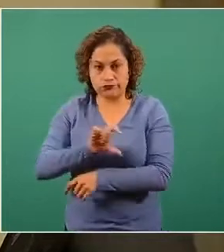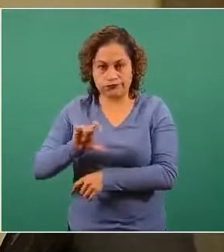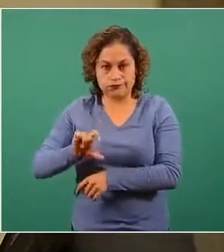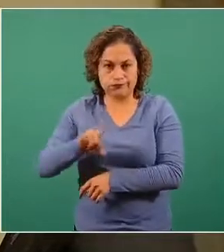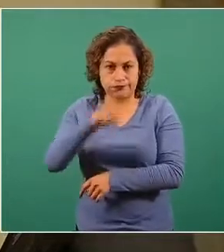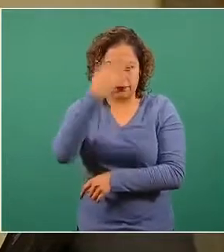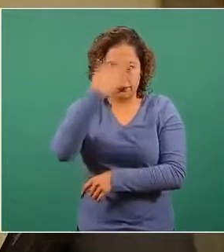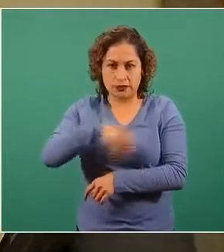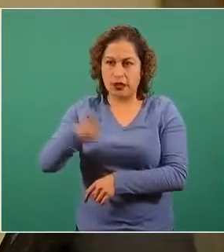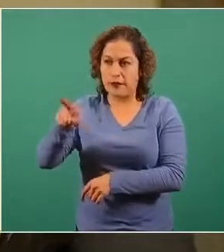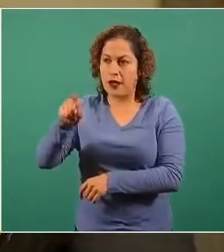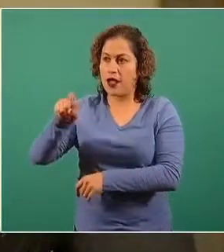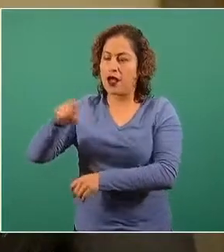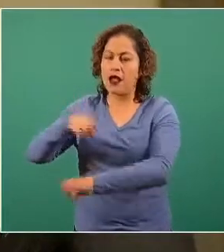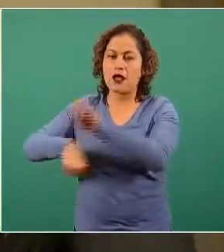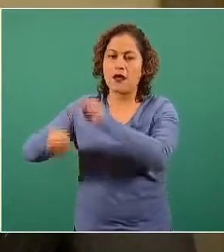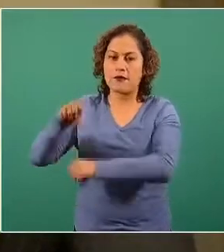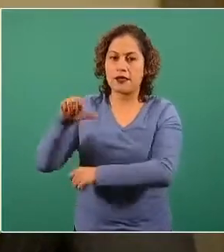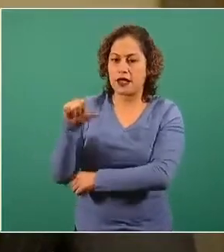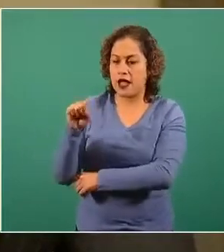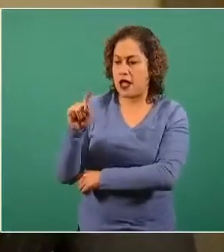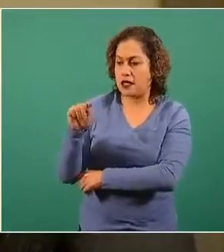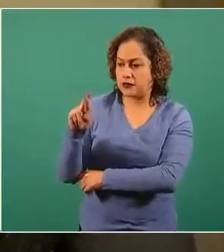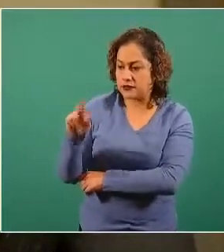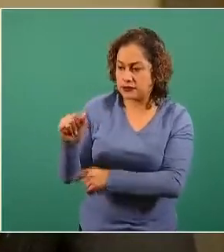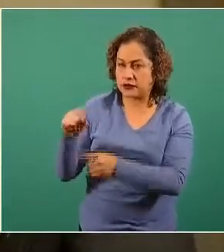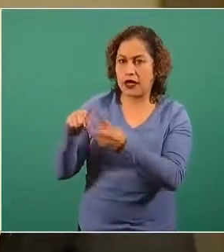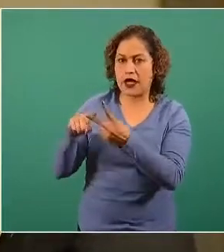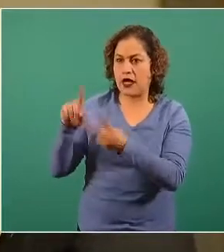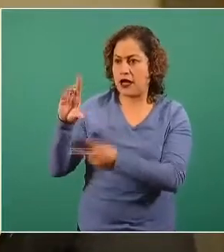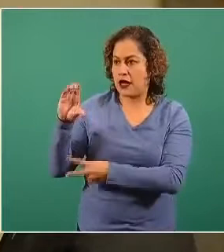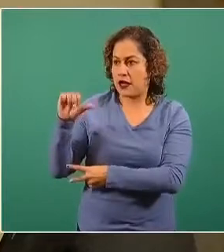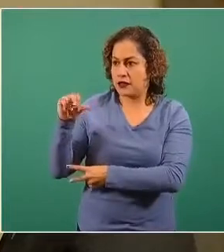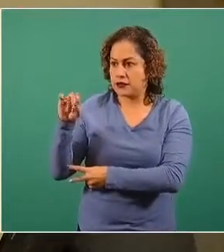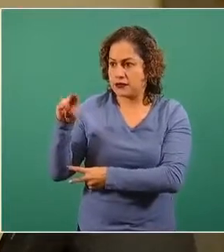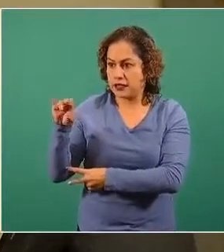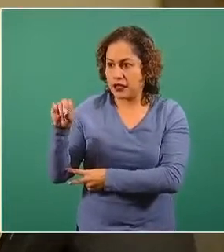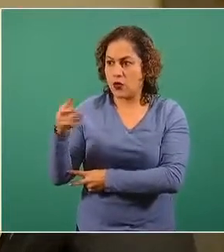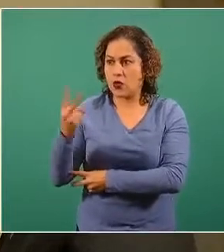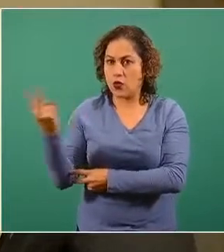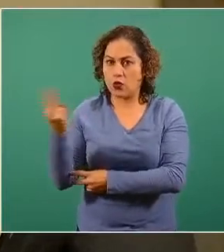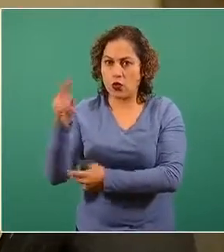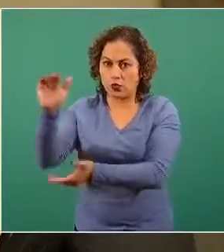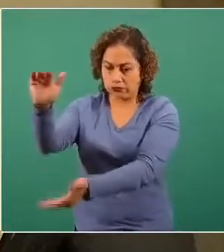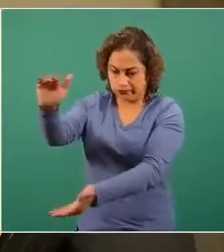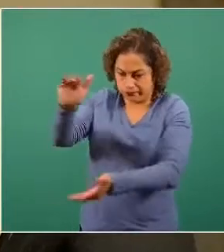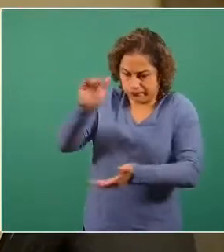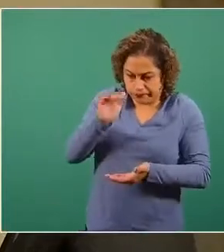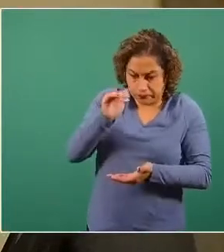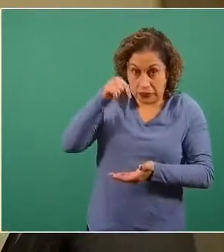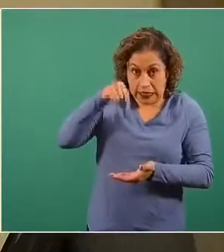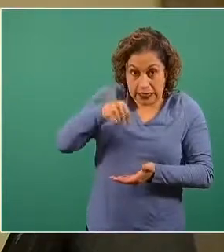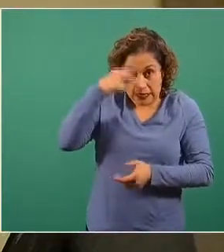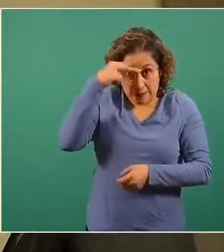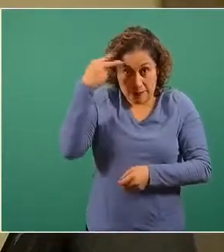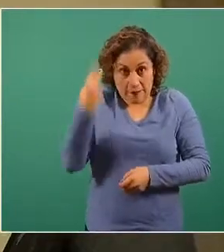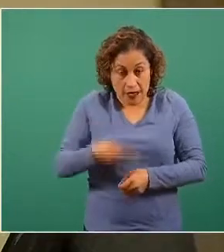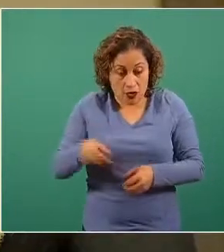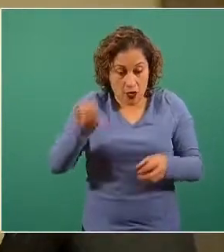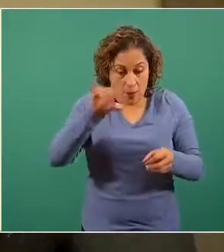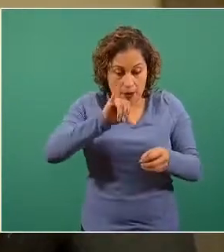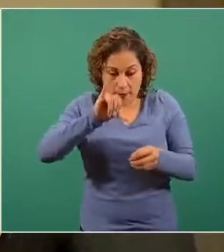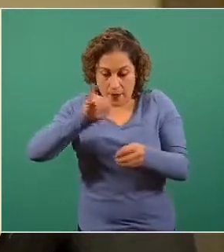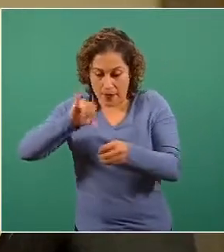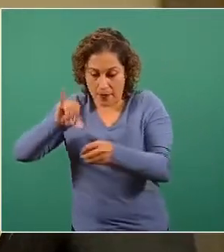la de CanSino, que están en este proceso acá, ¿hay alguna idea ya de cuándo podrían